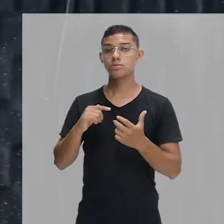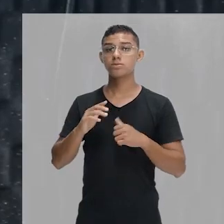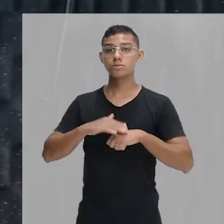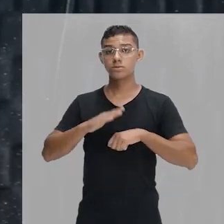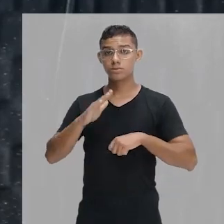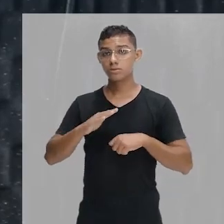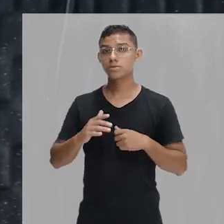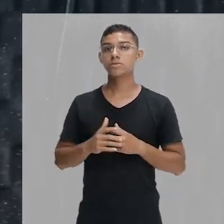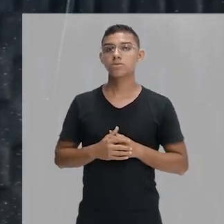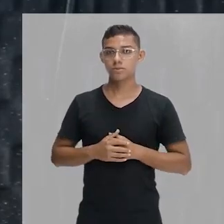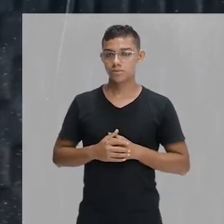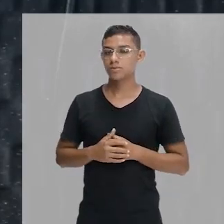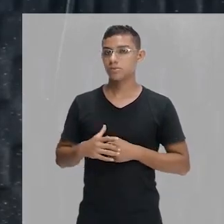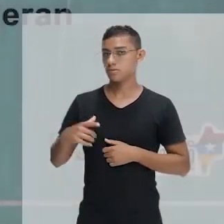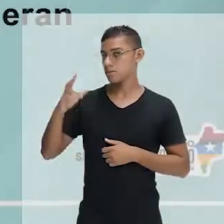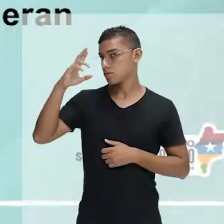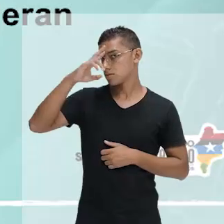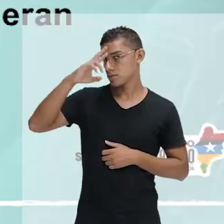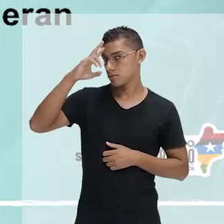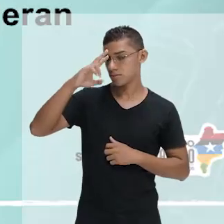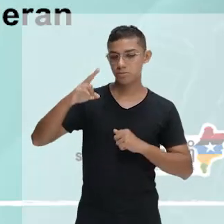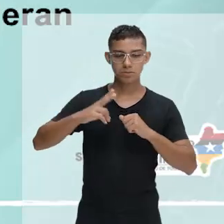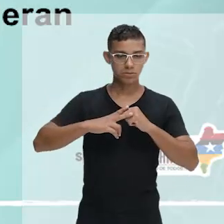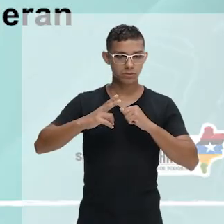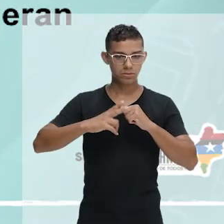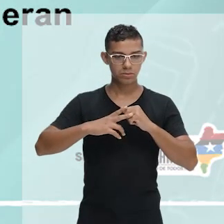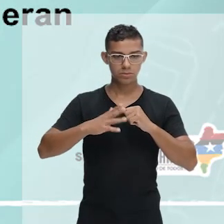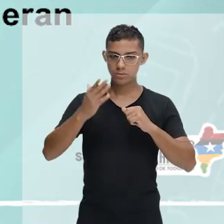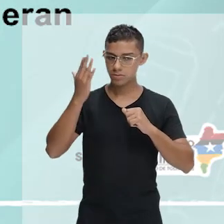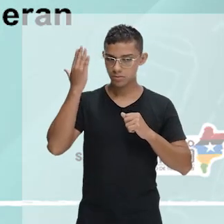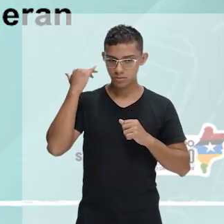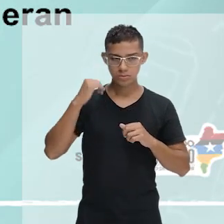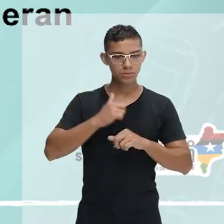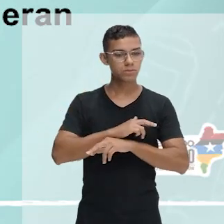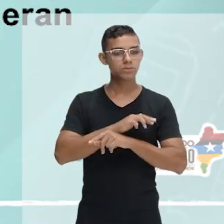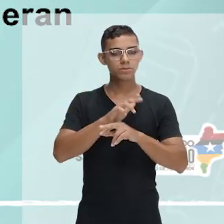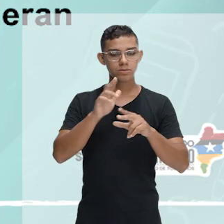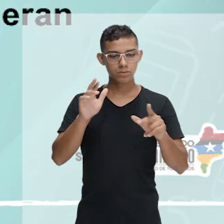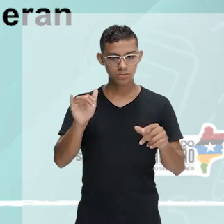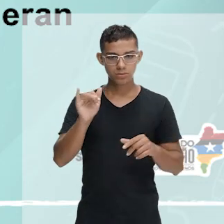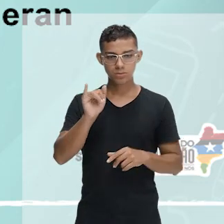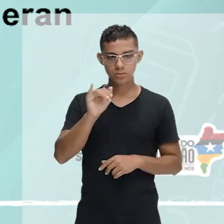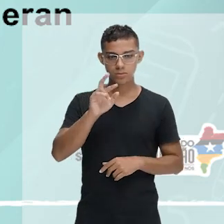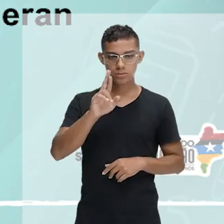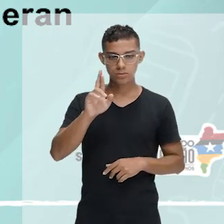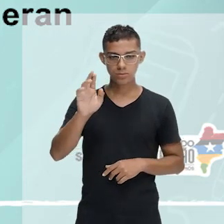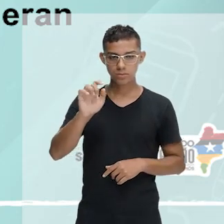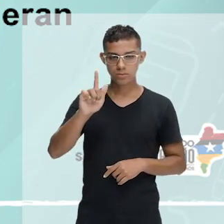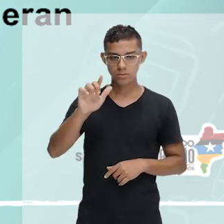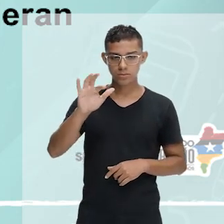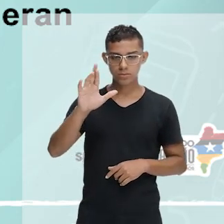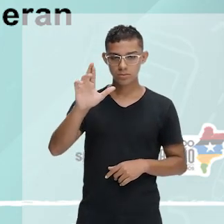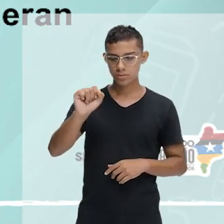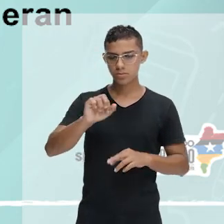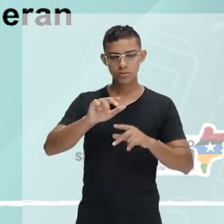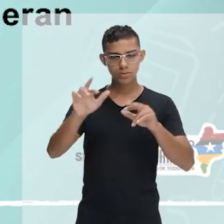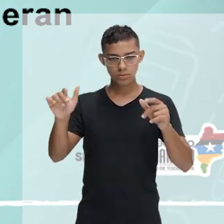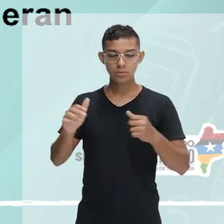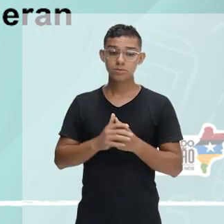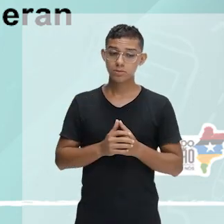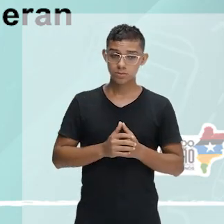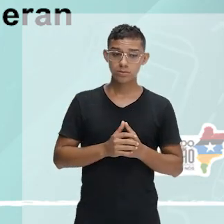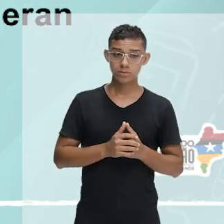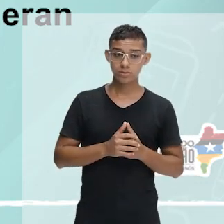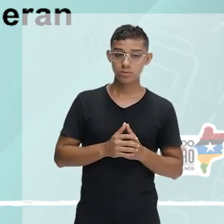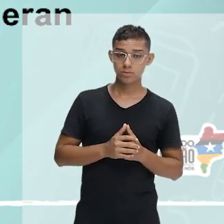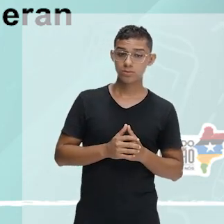o imperfeito do subjuntivo, eu tenho vários verbos irregulares. O imperfeito do indicativo, eu só tenho 3,